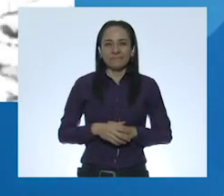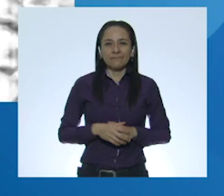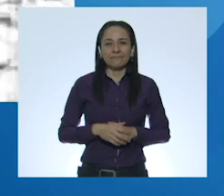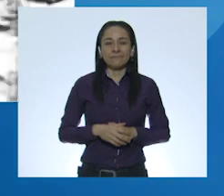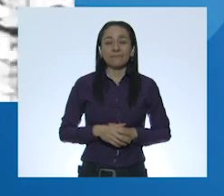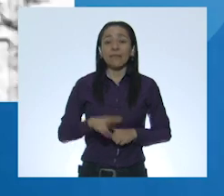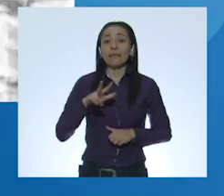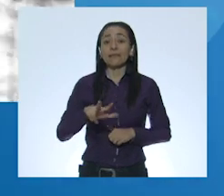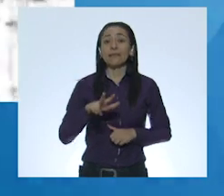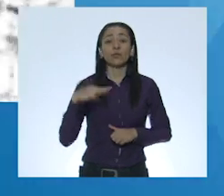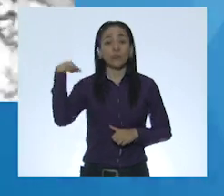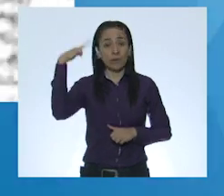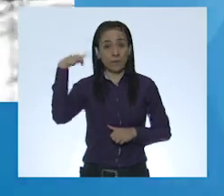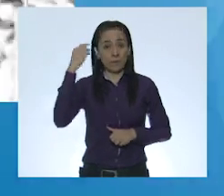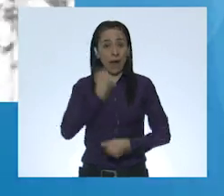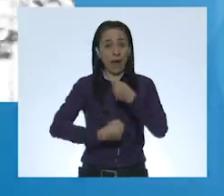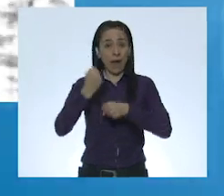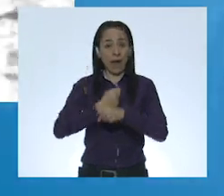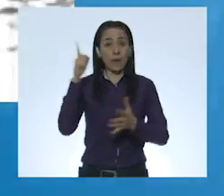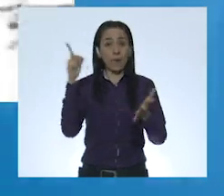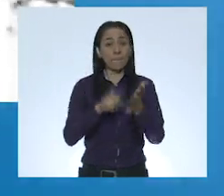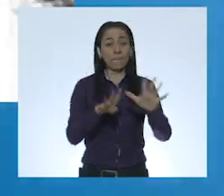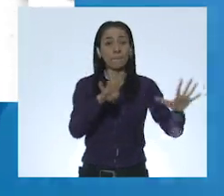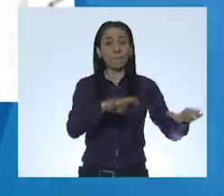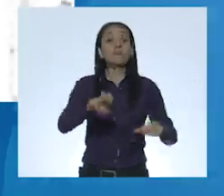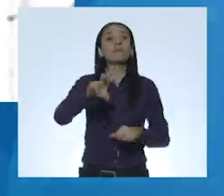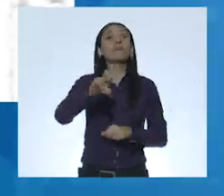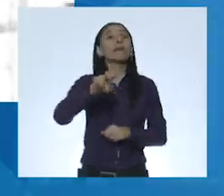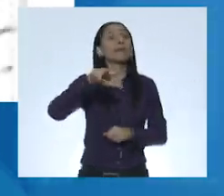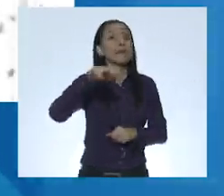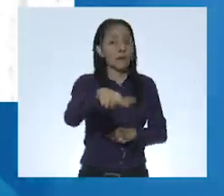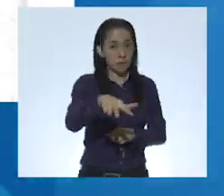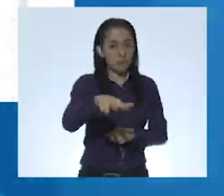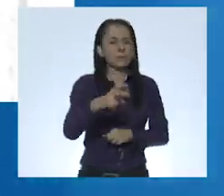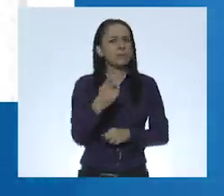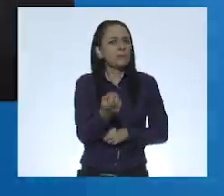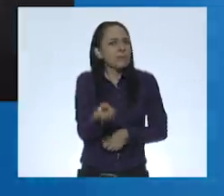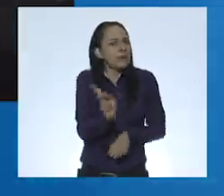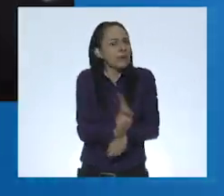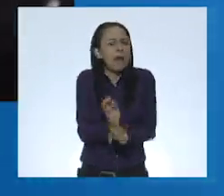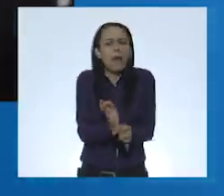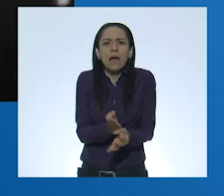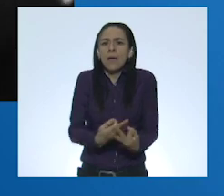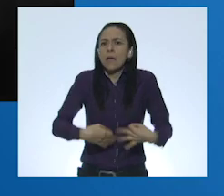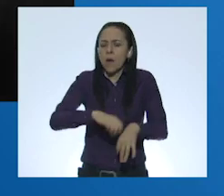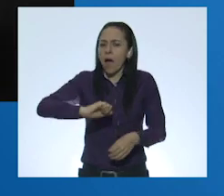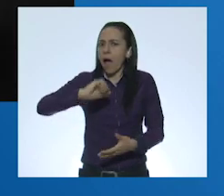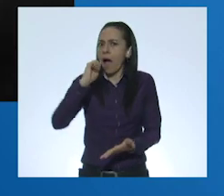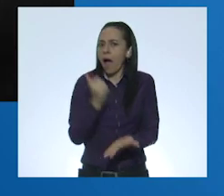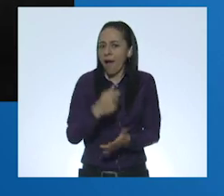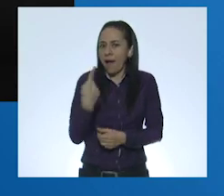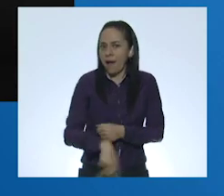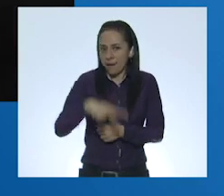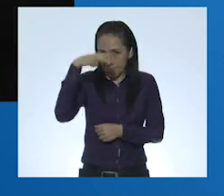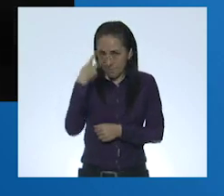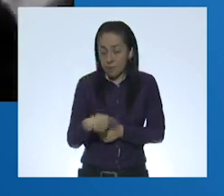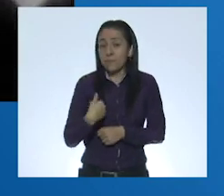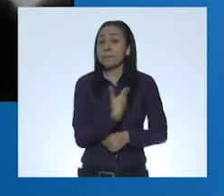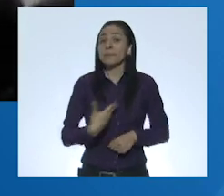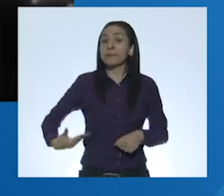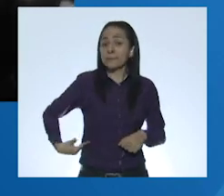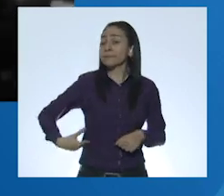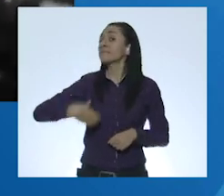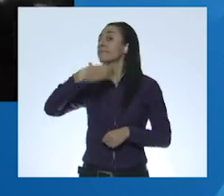El 18 de marzo de 1938 fue un día clave para México. El presidente Lázaro Cárdenas del